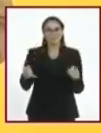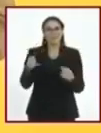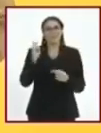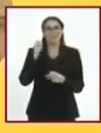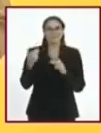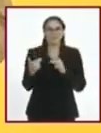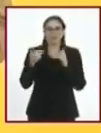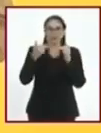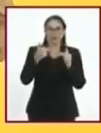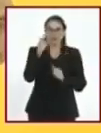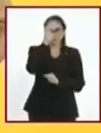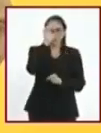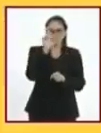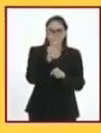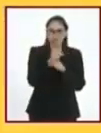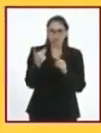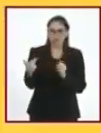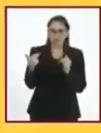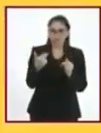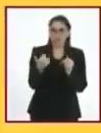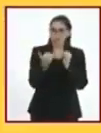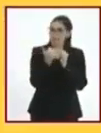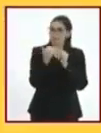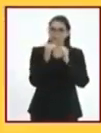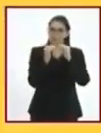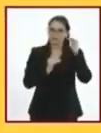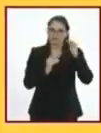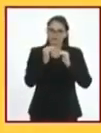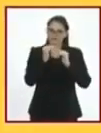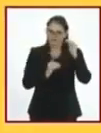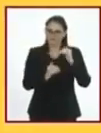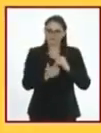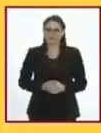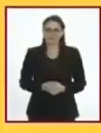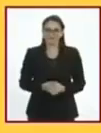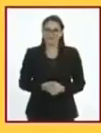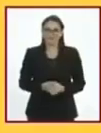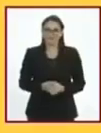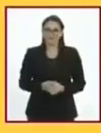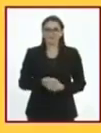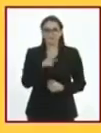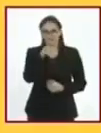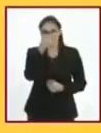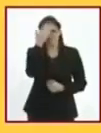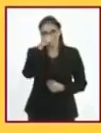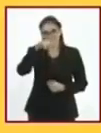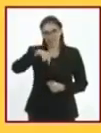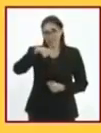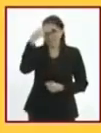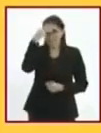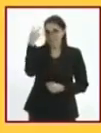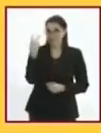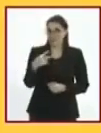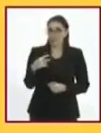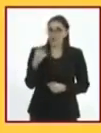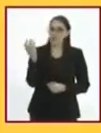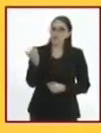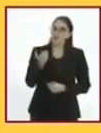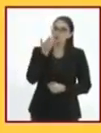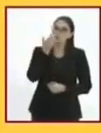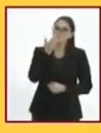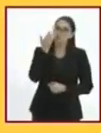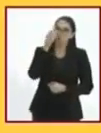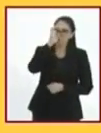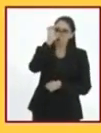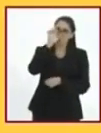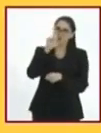Desigual. Veamos de qué va. Seguramente tienen muy claro que las tradiciones de México forman parte de nuestro patrimonio